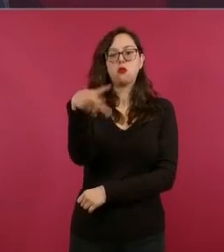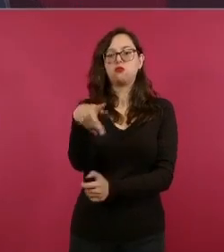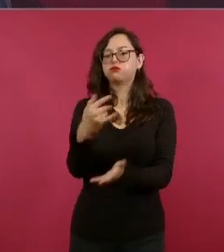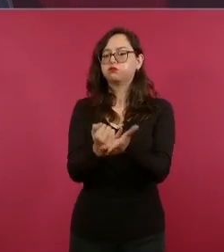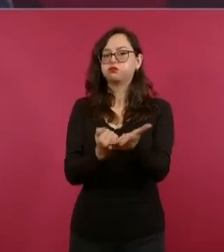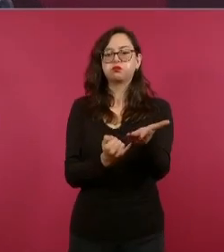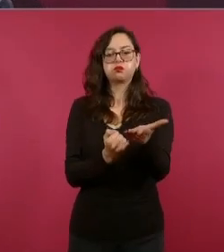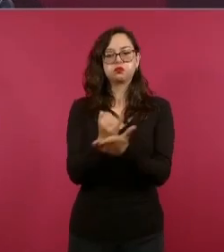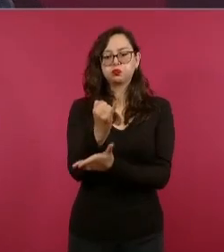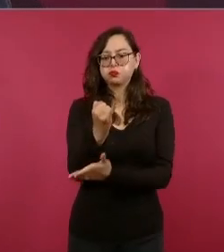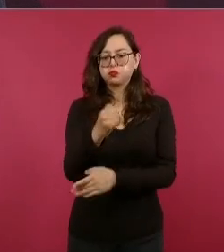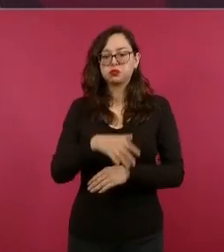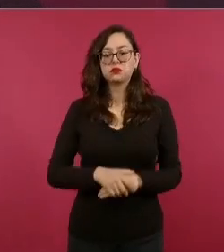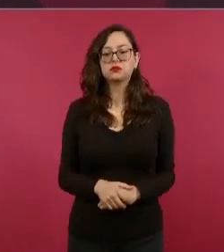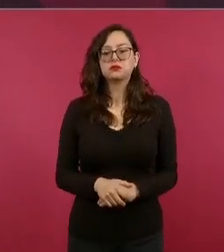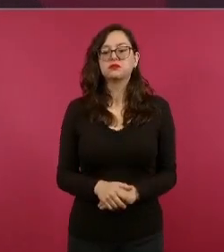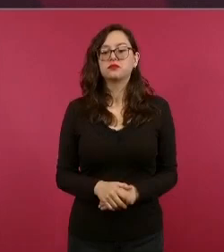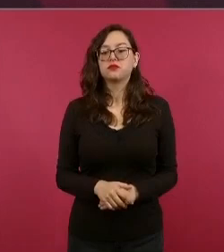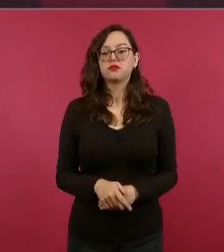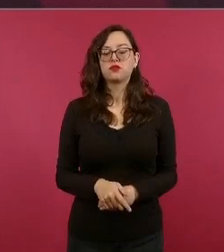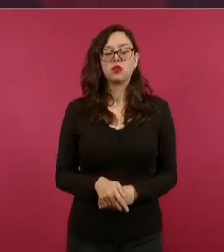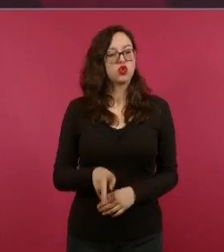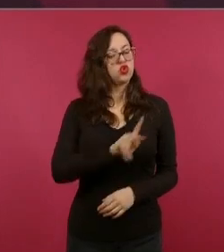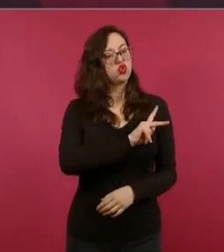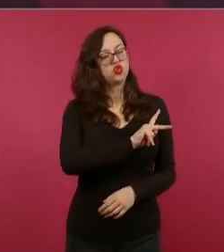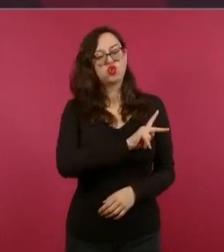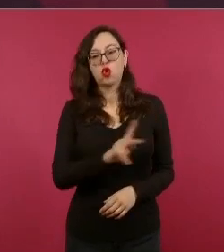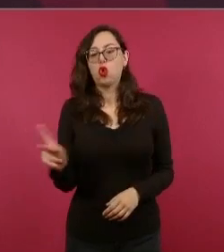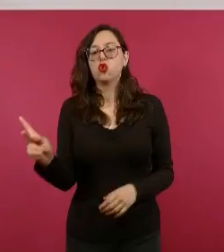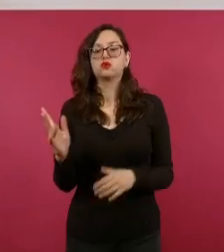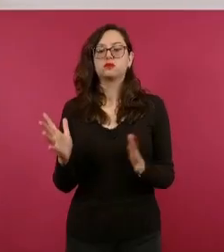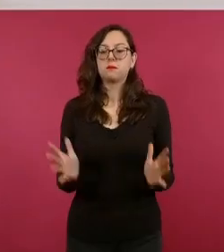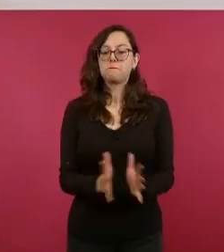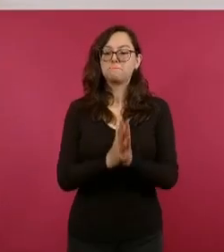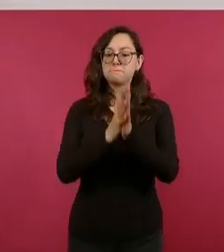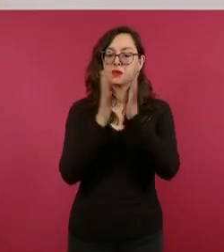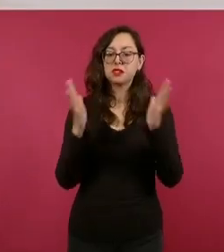que participen todos,